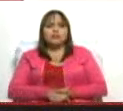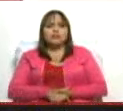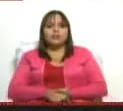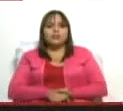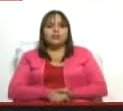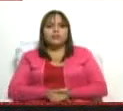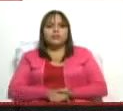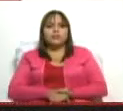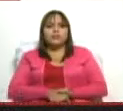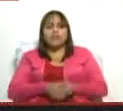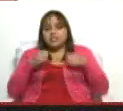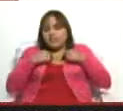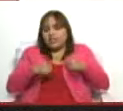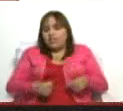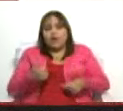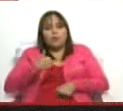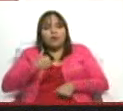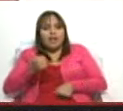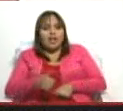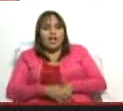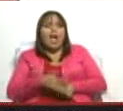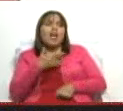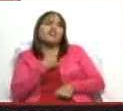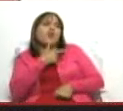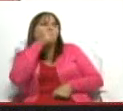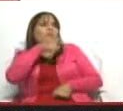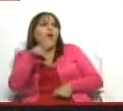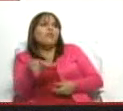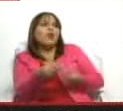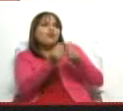Se disfrazan de lo que sea, se disfrazan de pueblo.